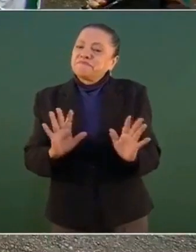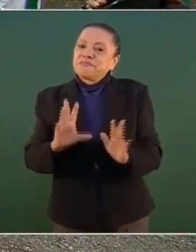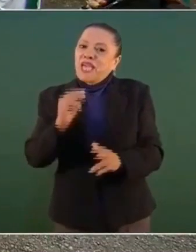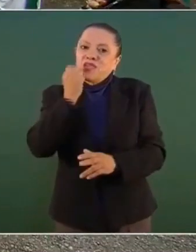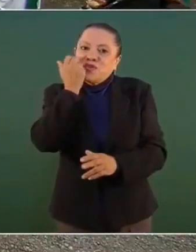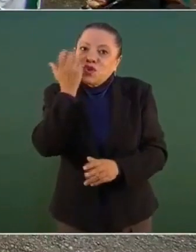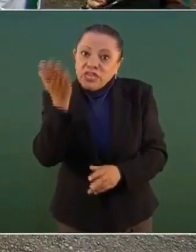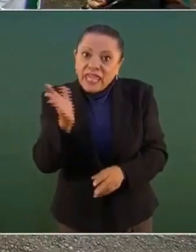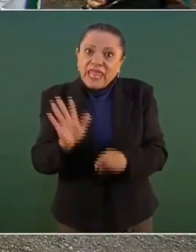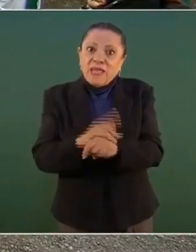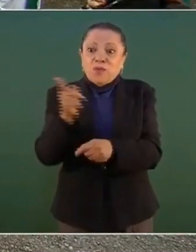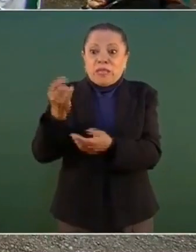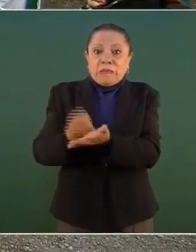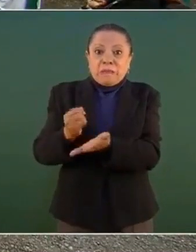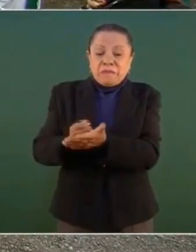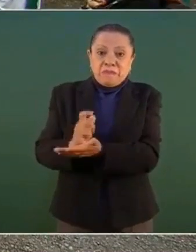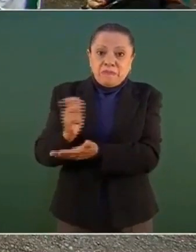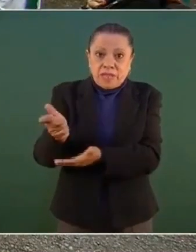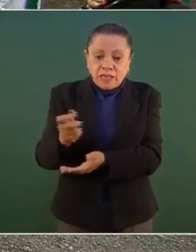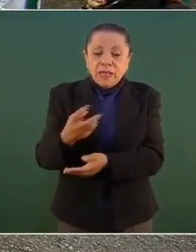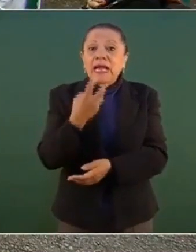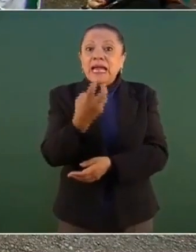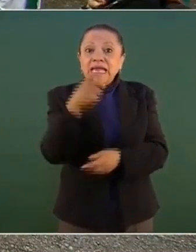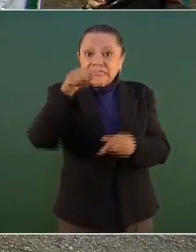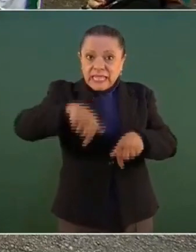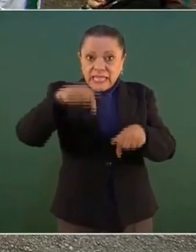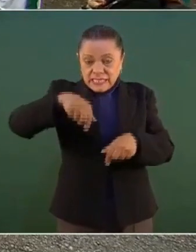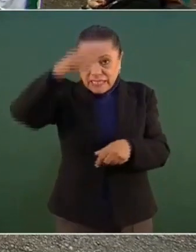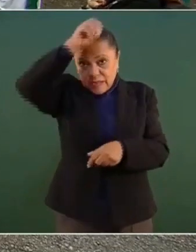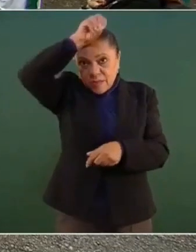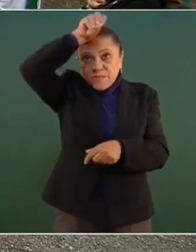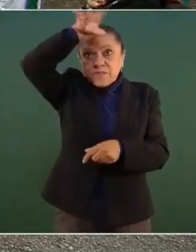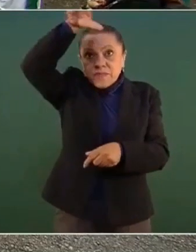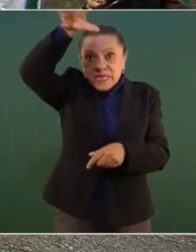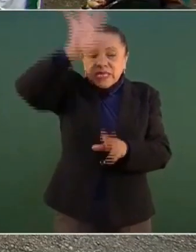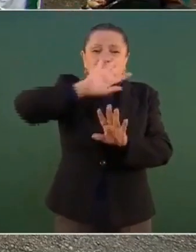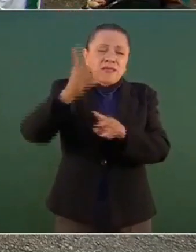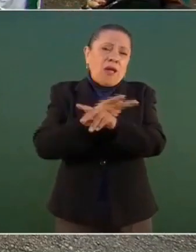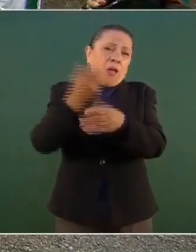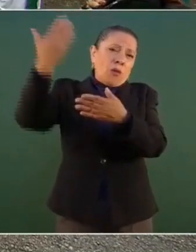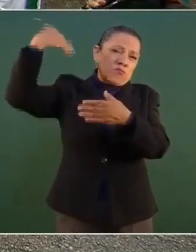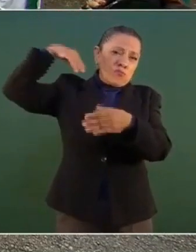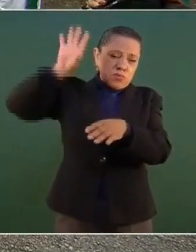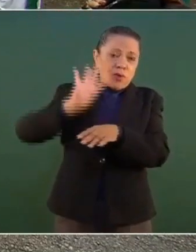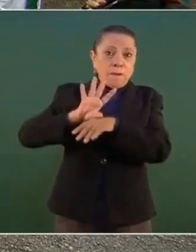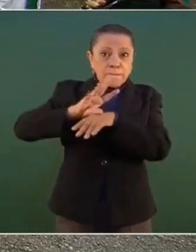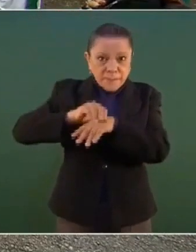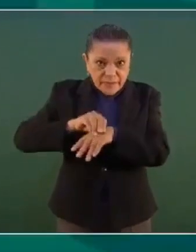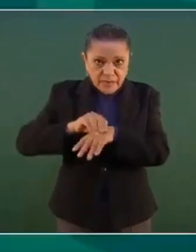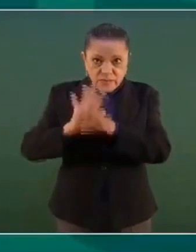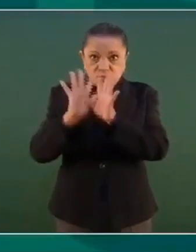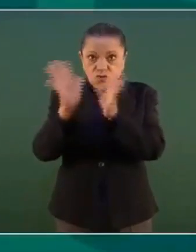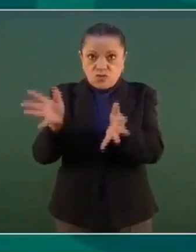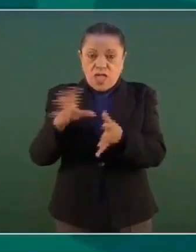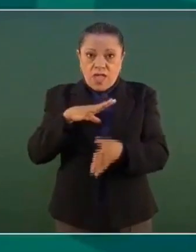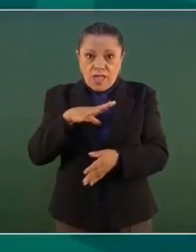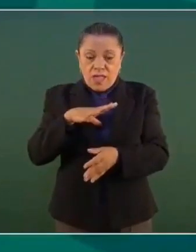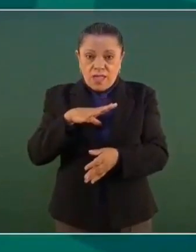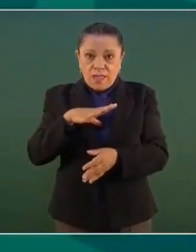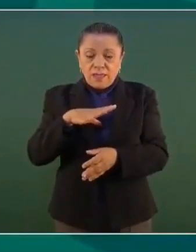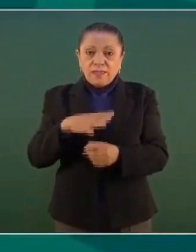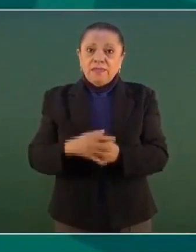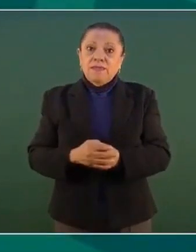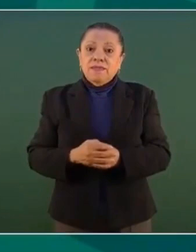Si esta mina a la que haces referencia ya tiene de tiempo atrás una concesión,